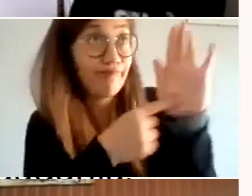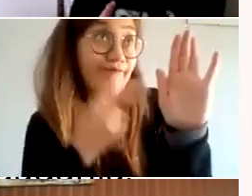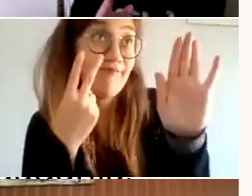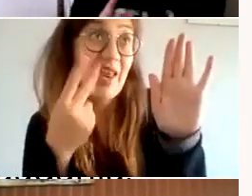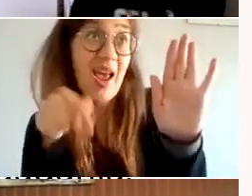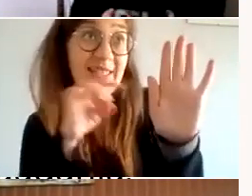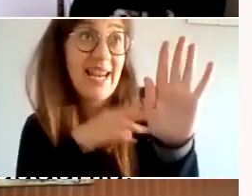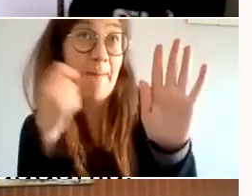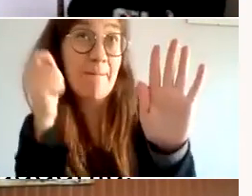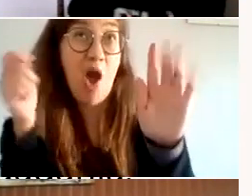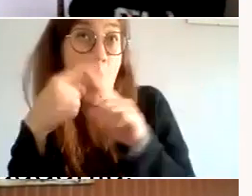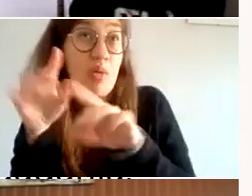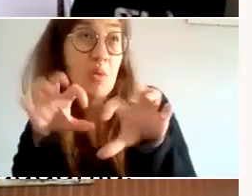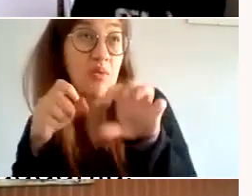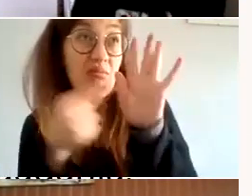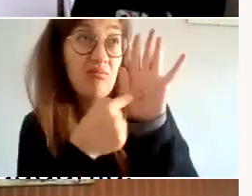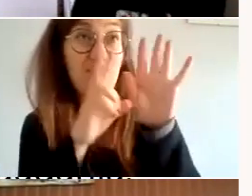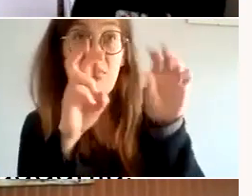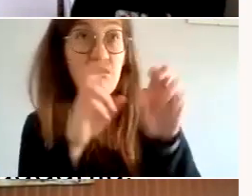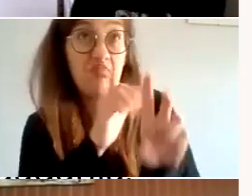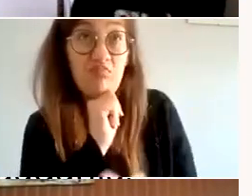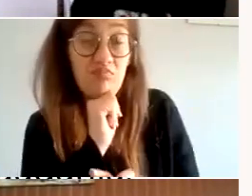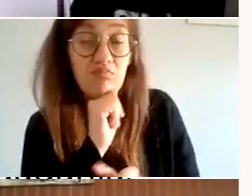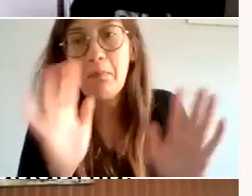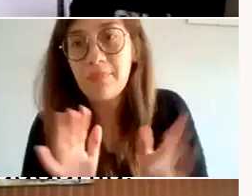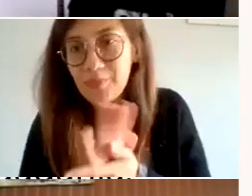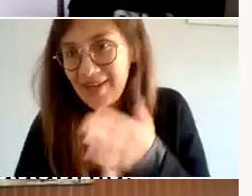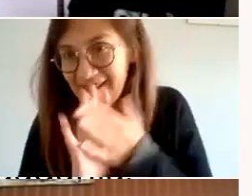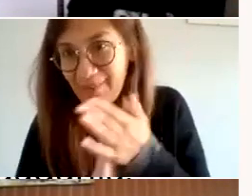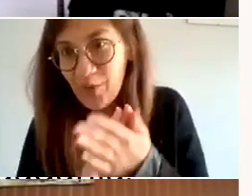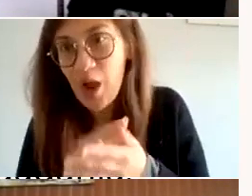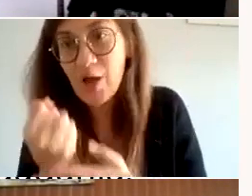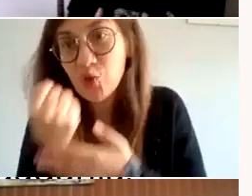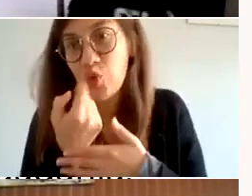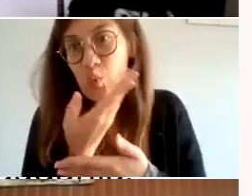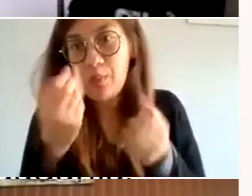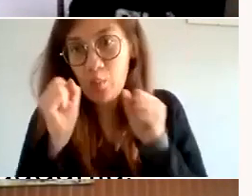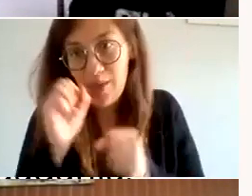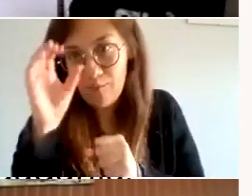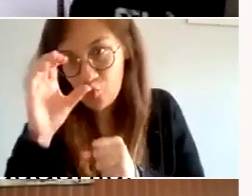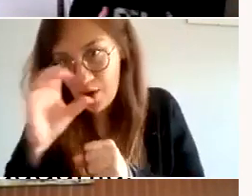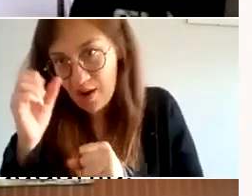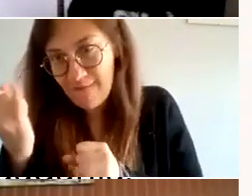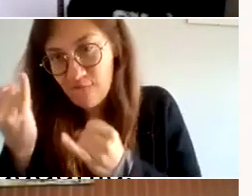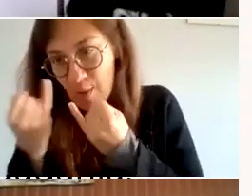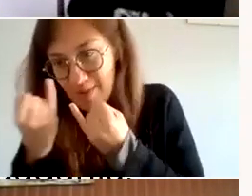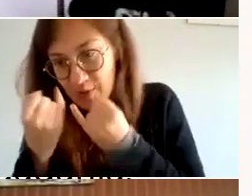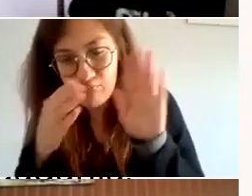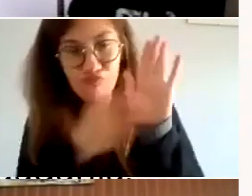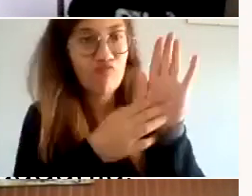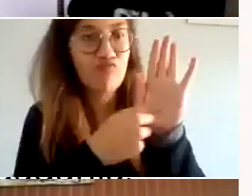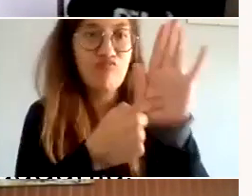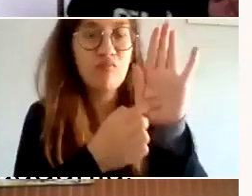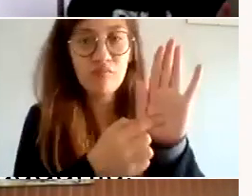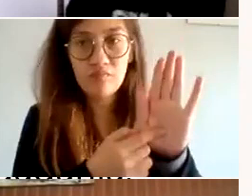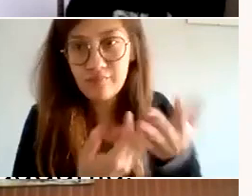Chile, como datos.gov, que tiene una compilación de datos disponibles. Está Datos Abiertos Chile Compra, que es el que estábamos viendo, el